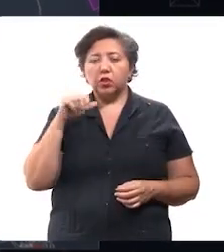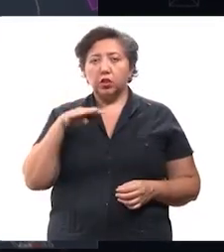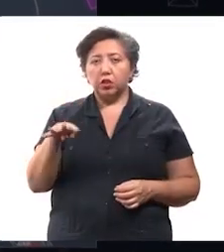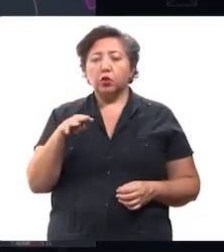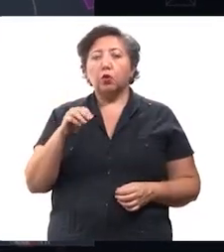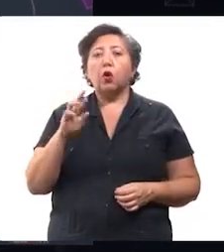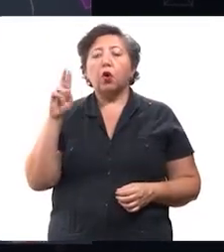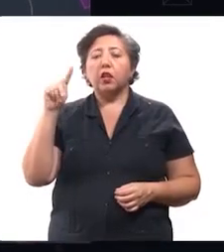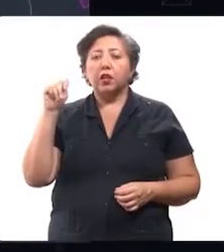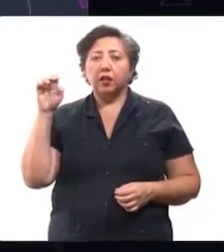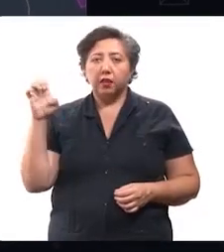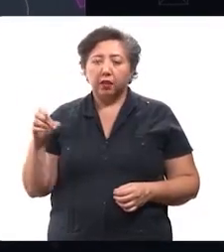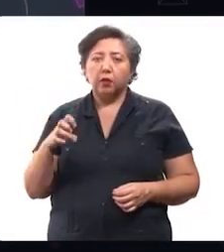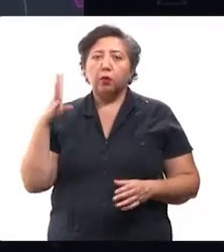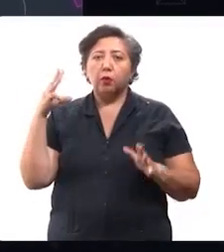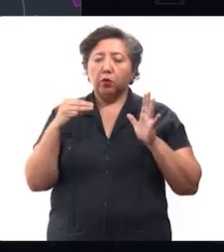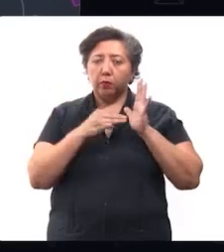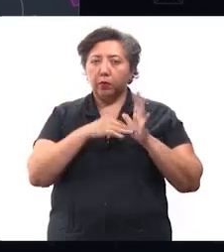11.419 en la zona oriente,